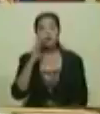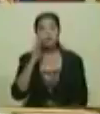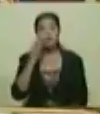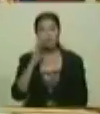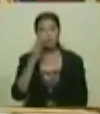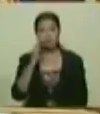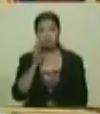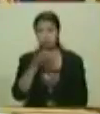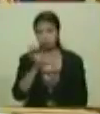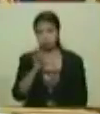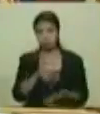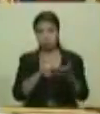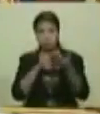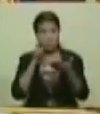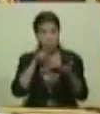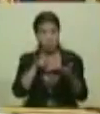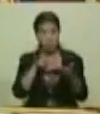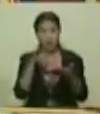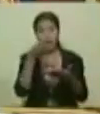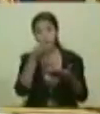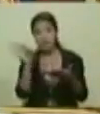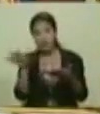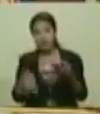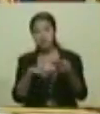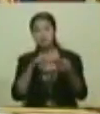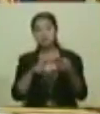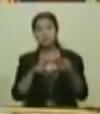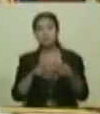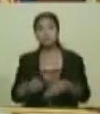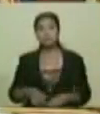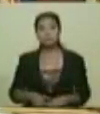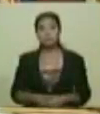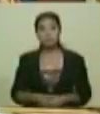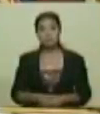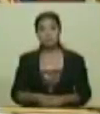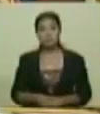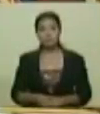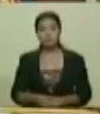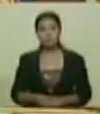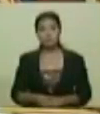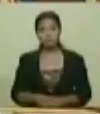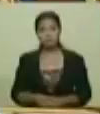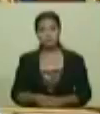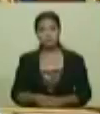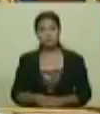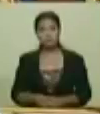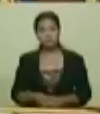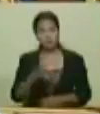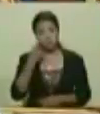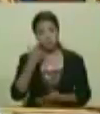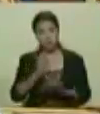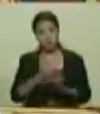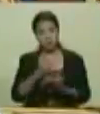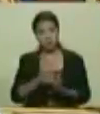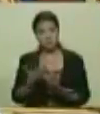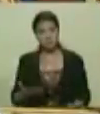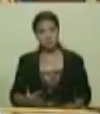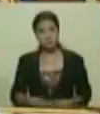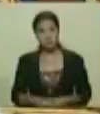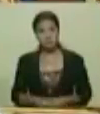correcto facebook live vamos a ver